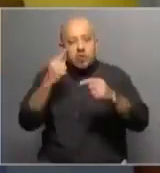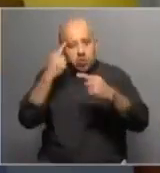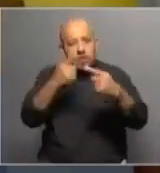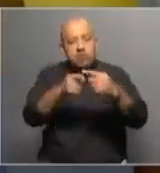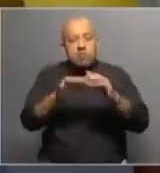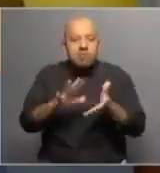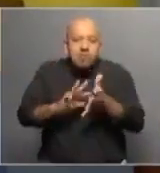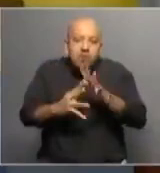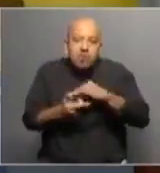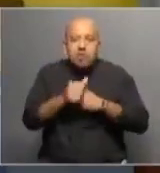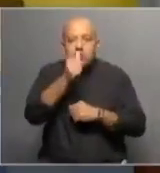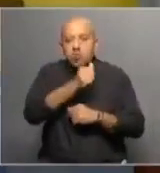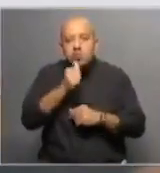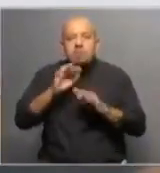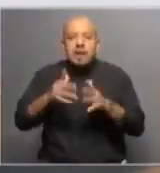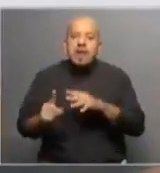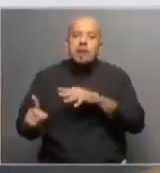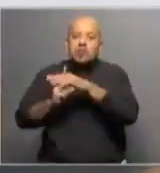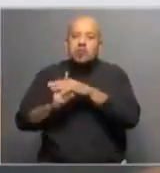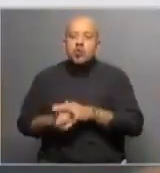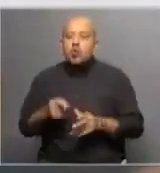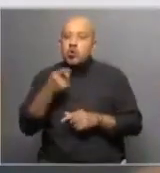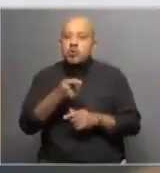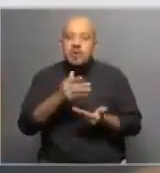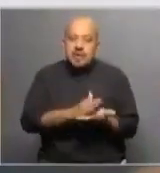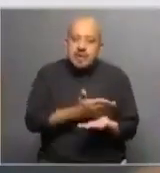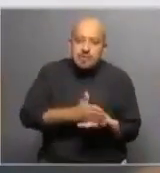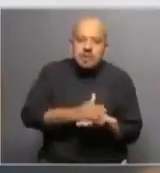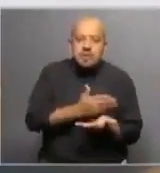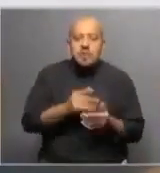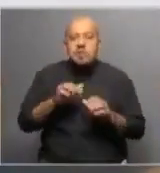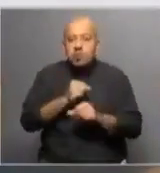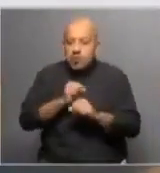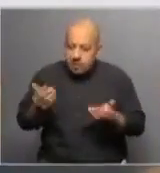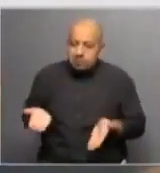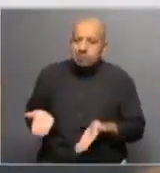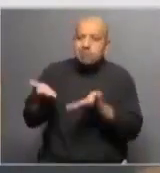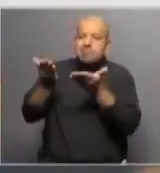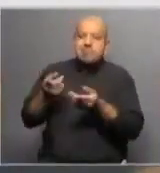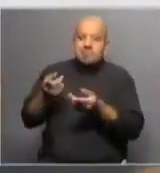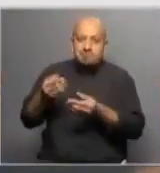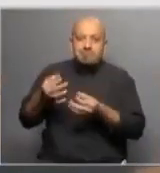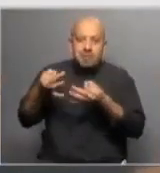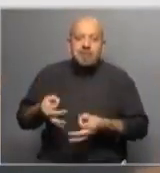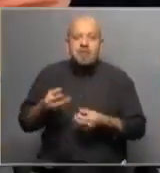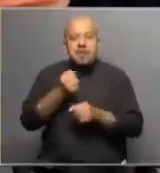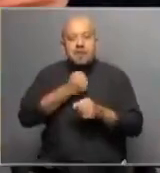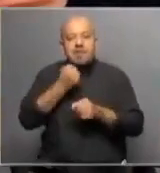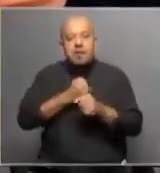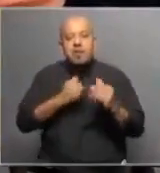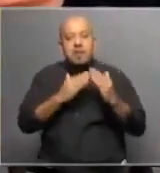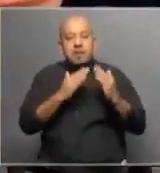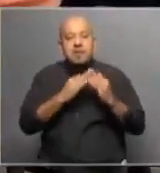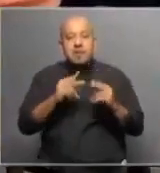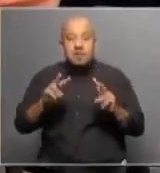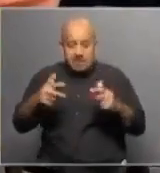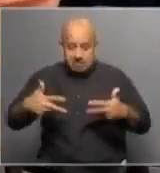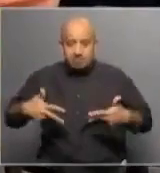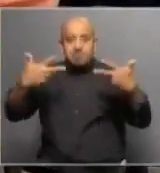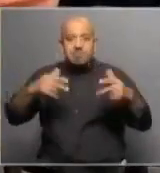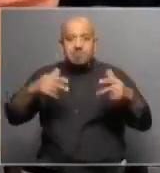herramienta para la inclusión el combate la discriminación el desarrollo de las potencialidades el trabajo en la casa y cómo cambió la modalidad de teletrabajo la